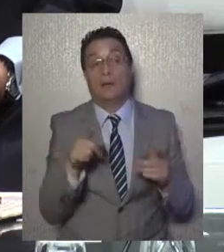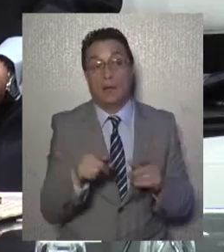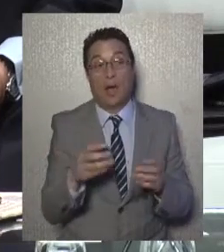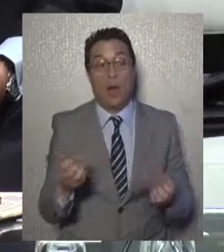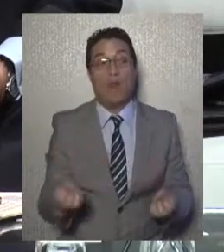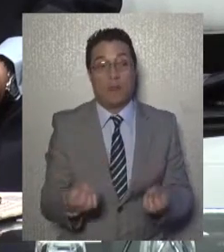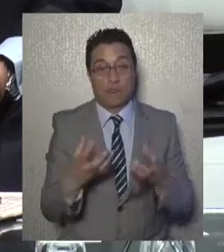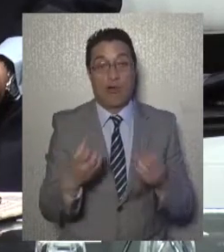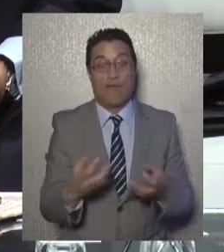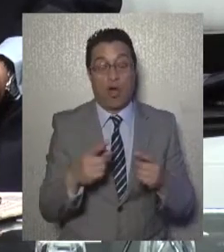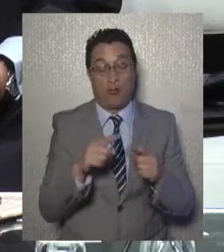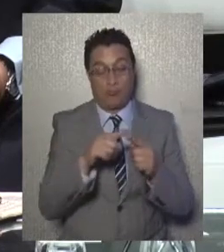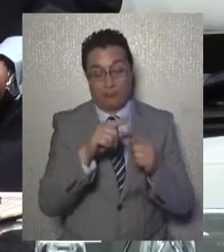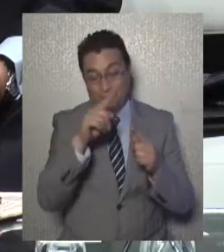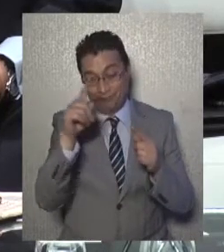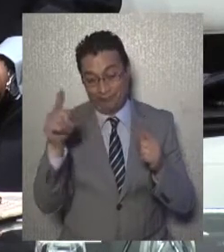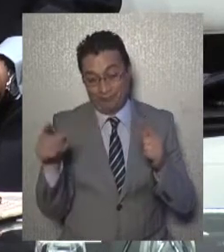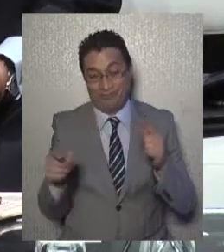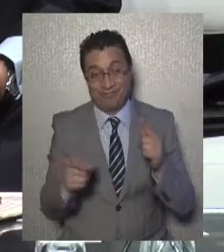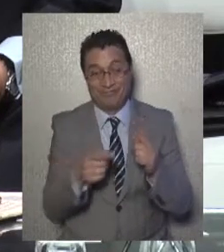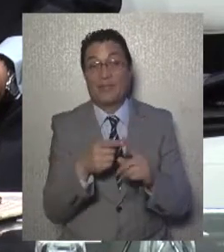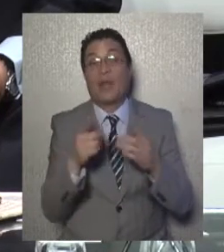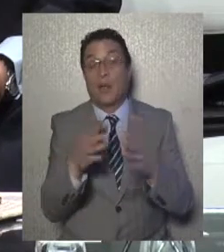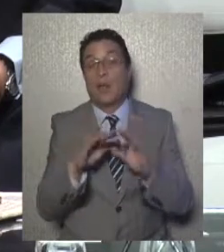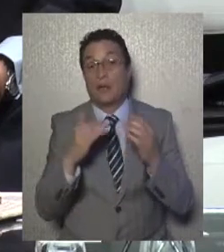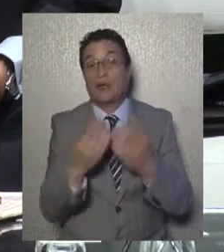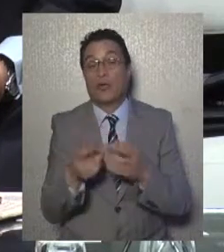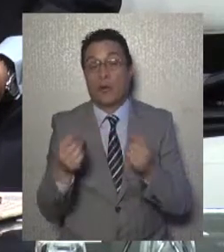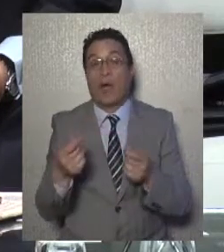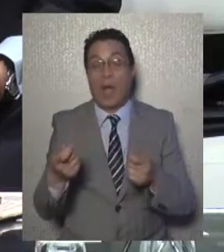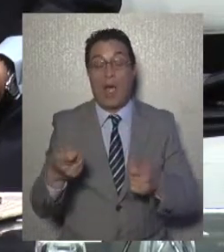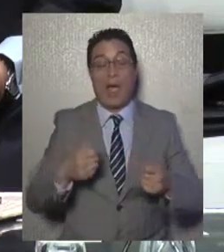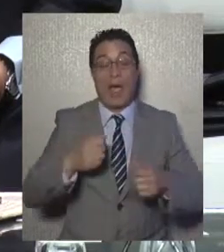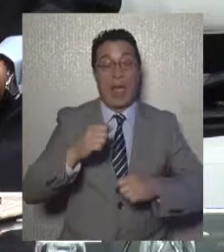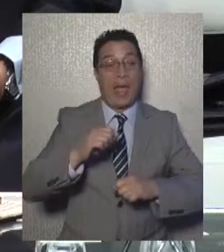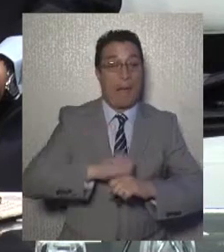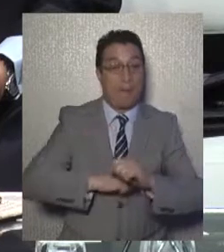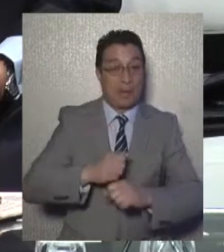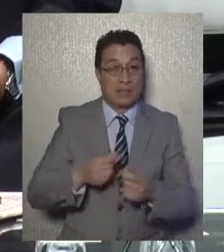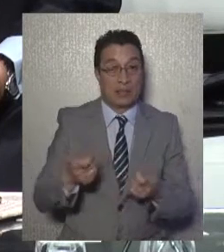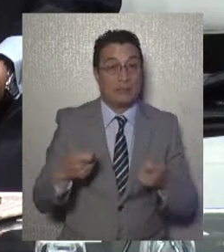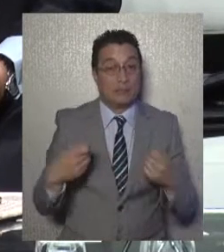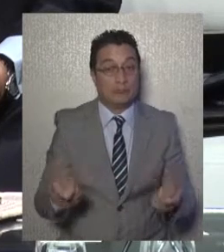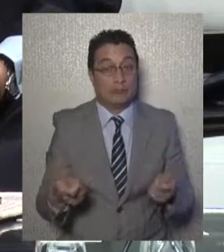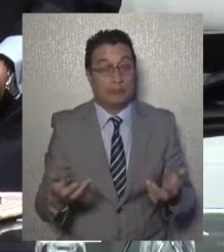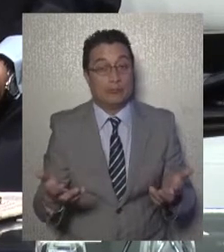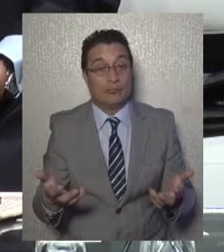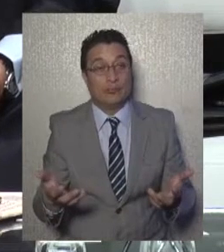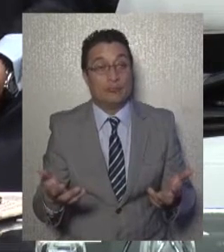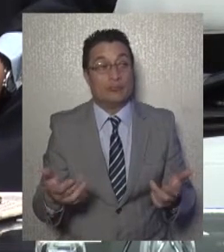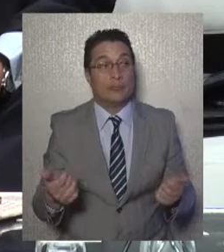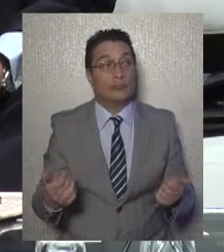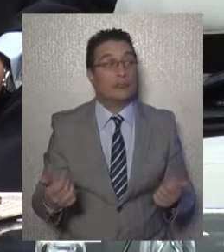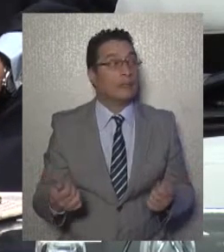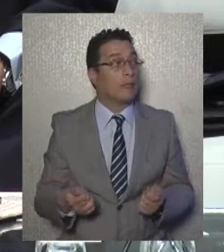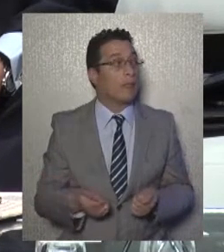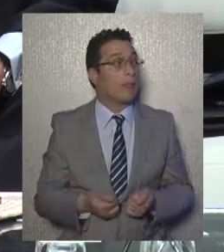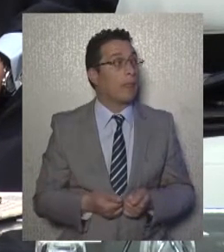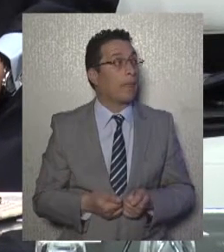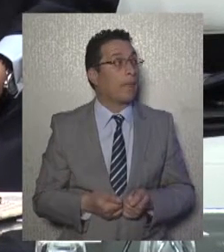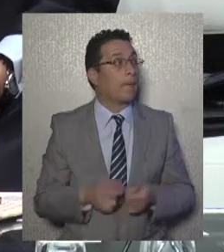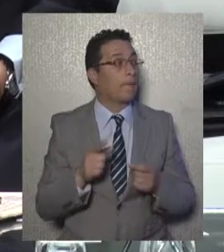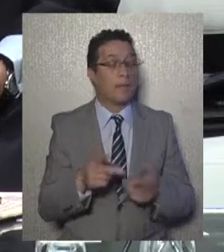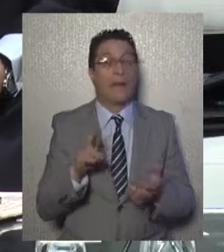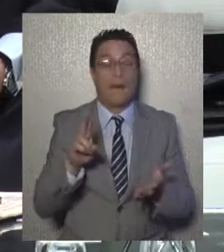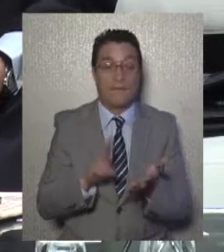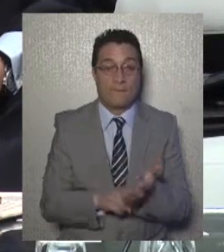provocó un círculo vicioso que sacó de foco a las empresas y no se concentraron adecuadamente en este tema. La